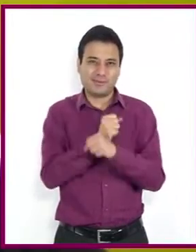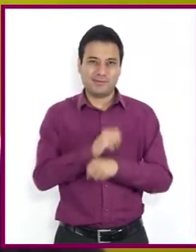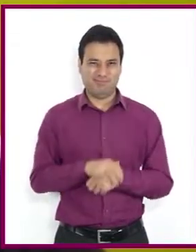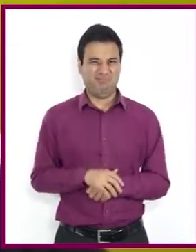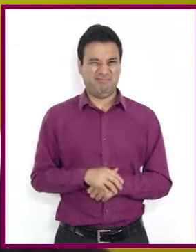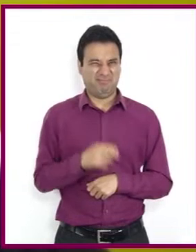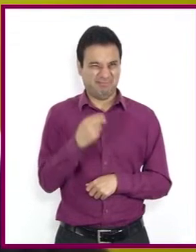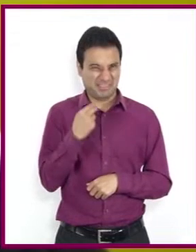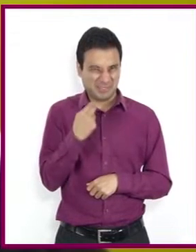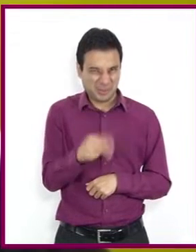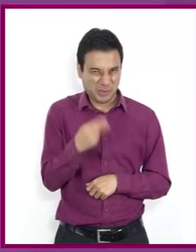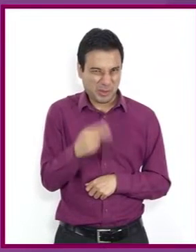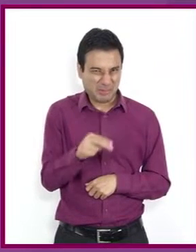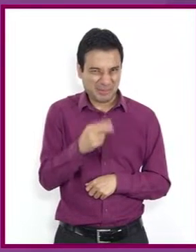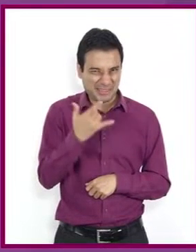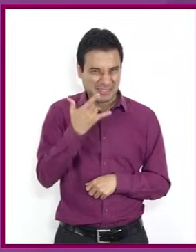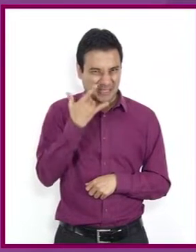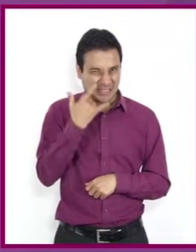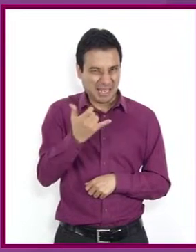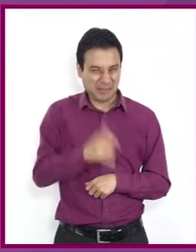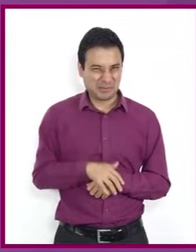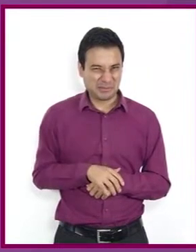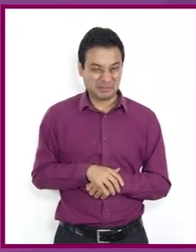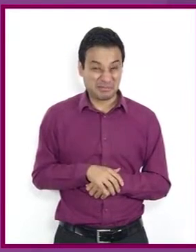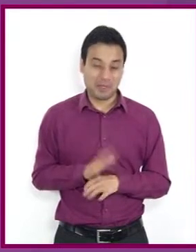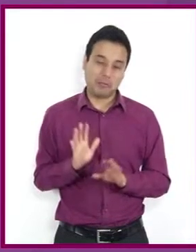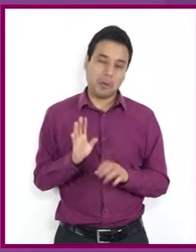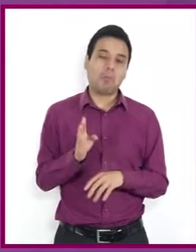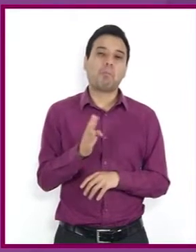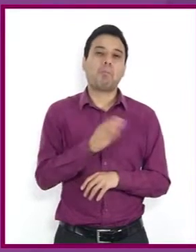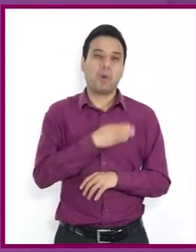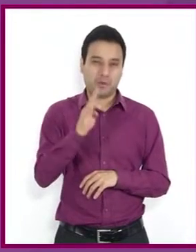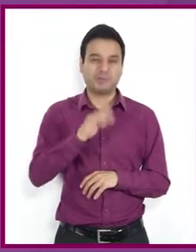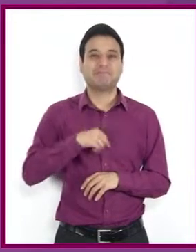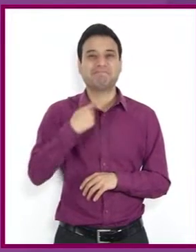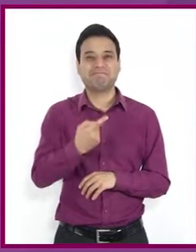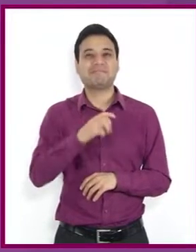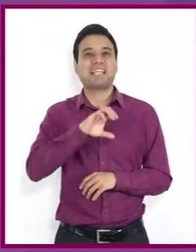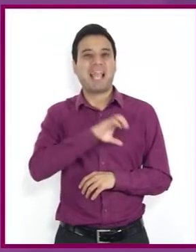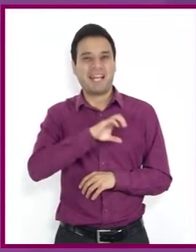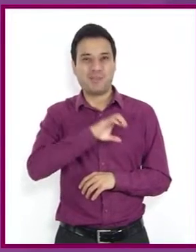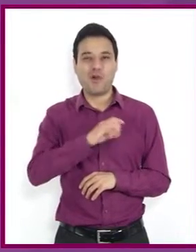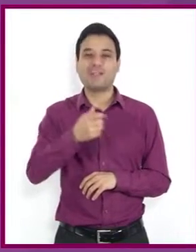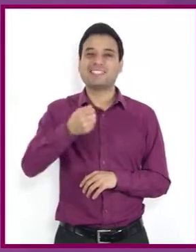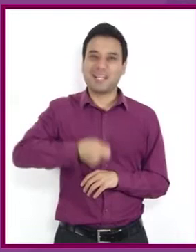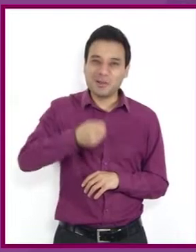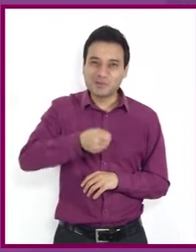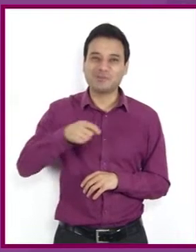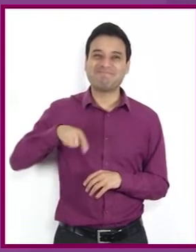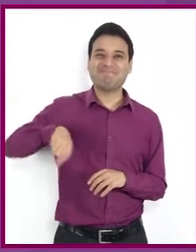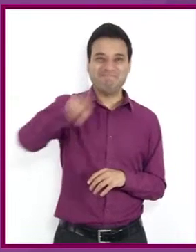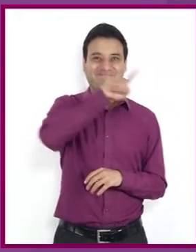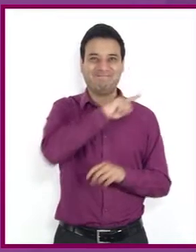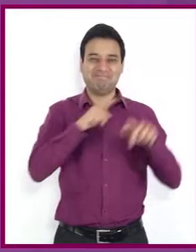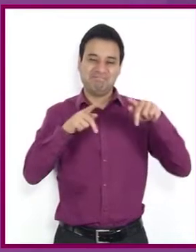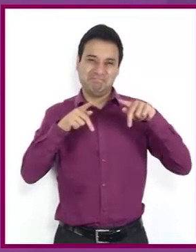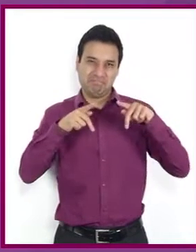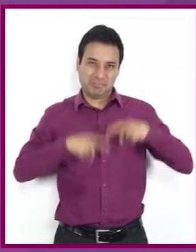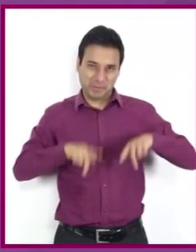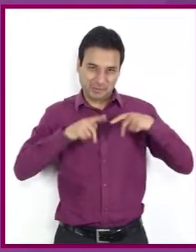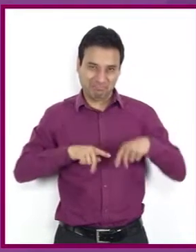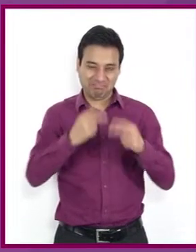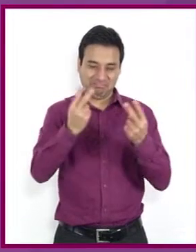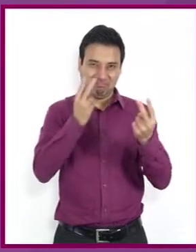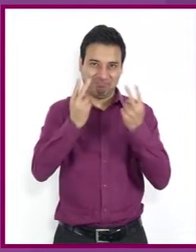tan extraños. Al fin, les envío un cordial saludo a todas y aquellas y aquellos que nos siguen a